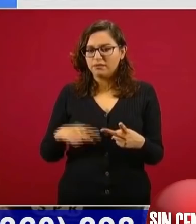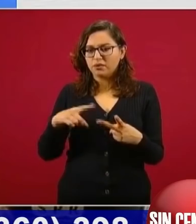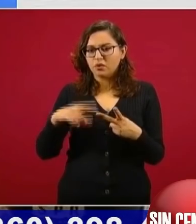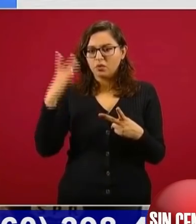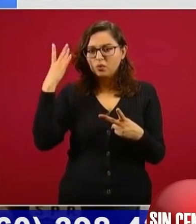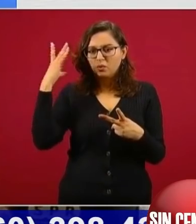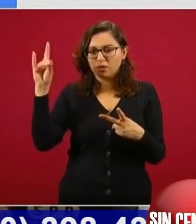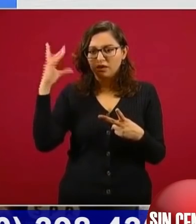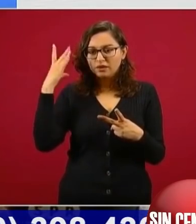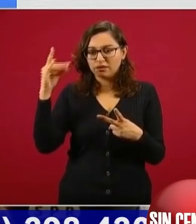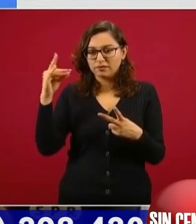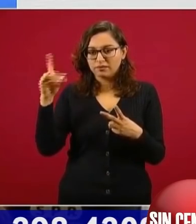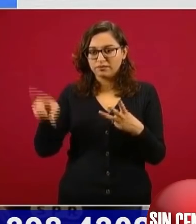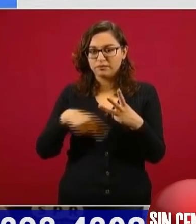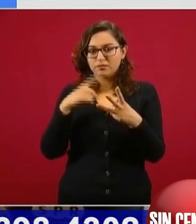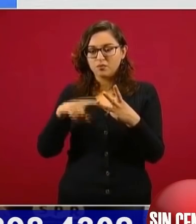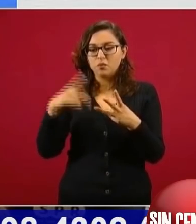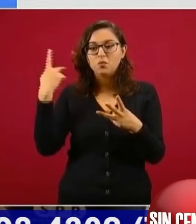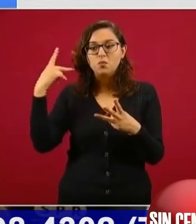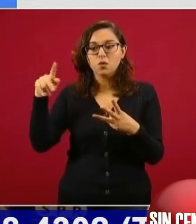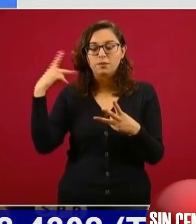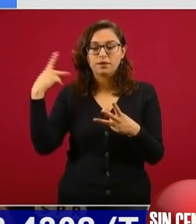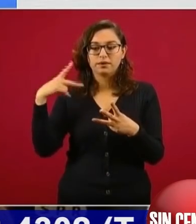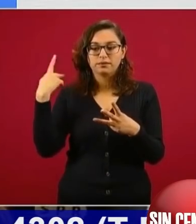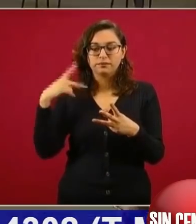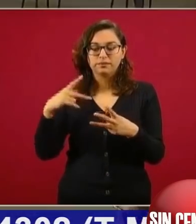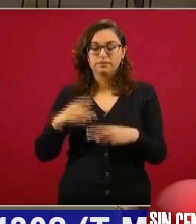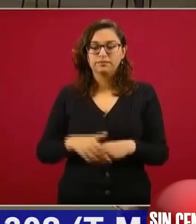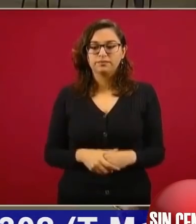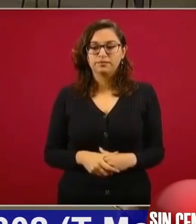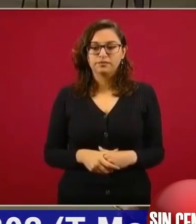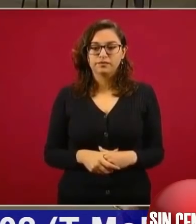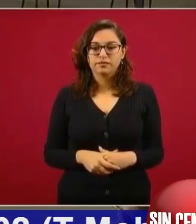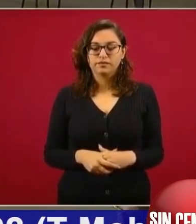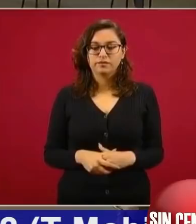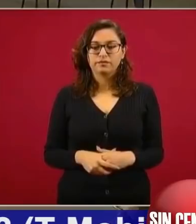Cuernavaca y el aeropuerto de Puebla. Adelante.